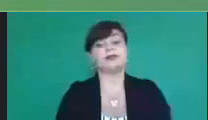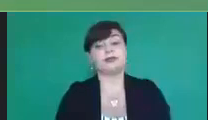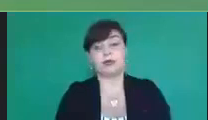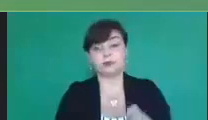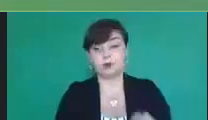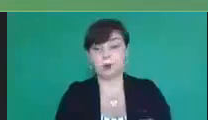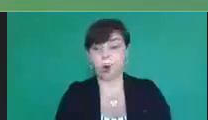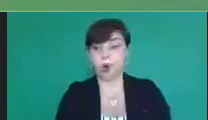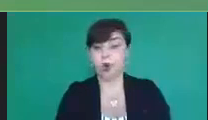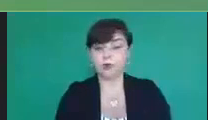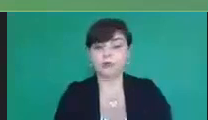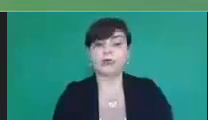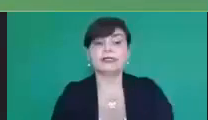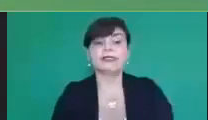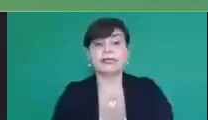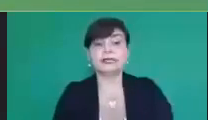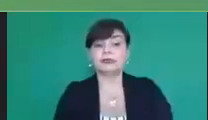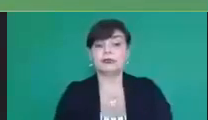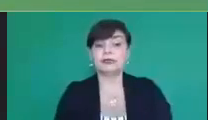identificados como